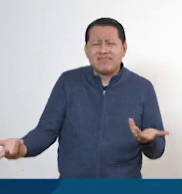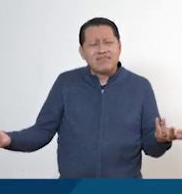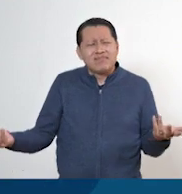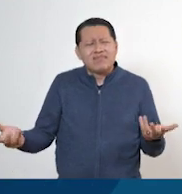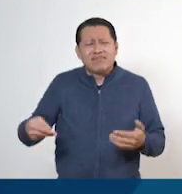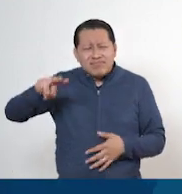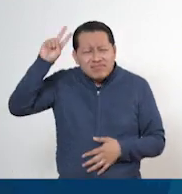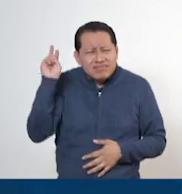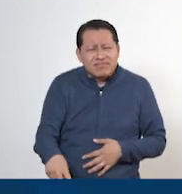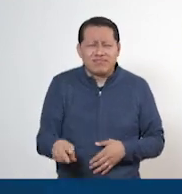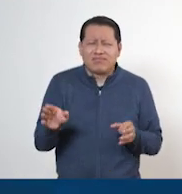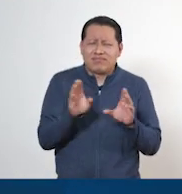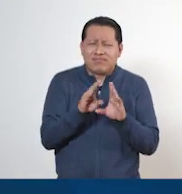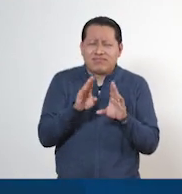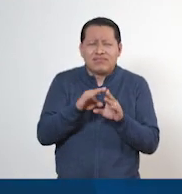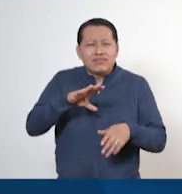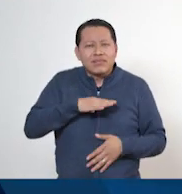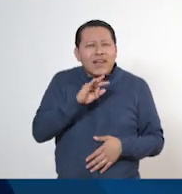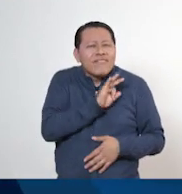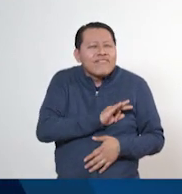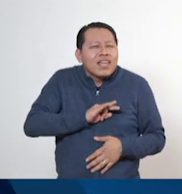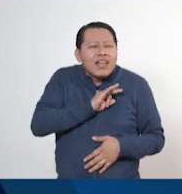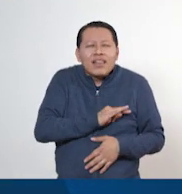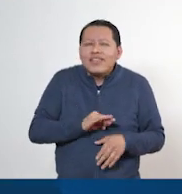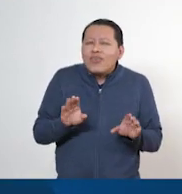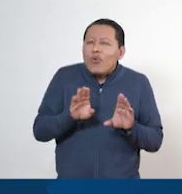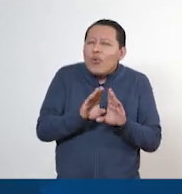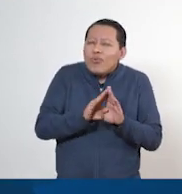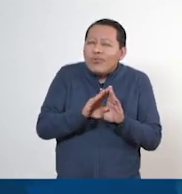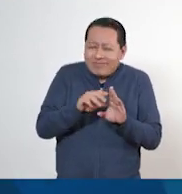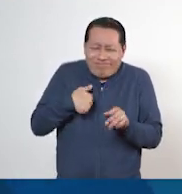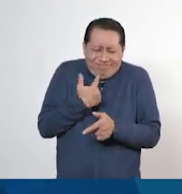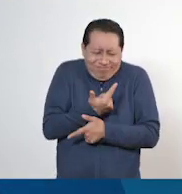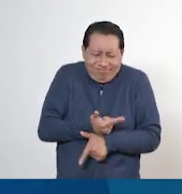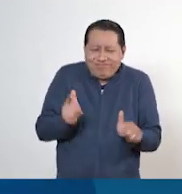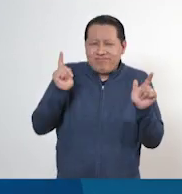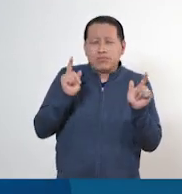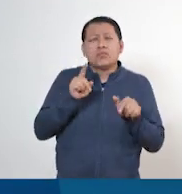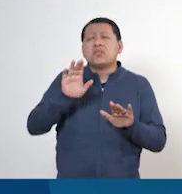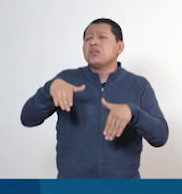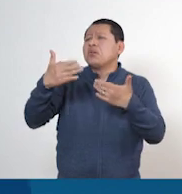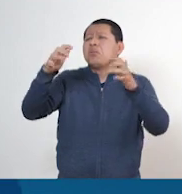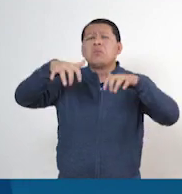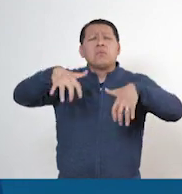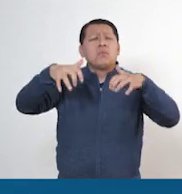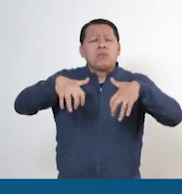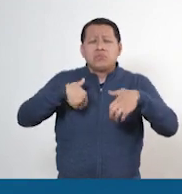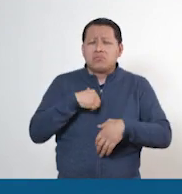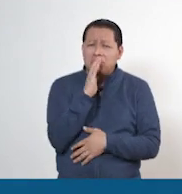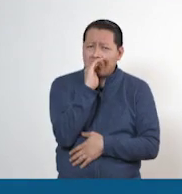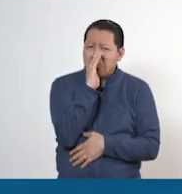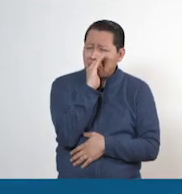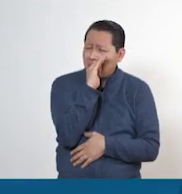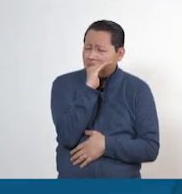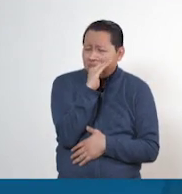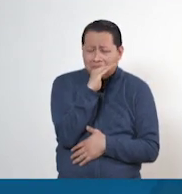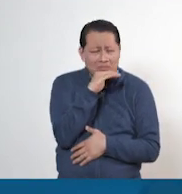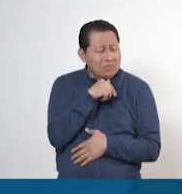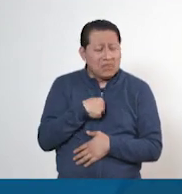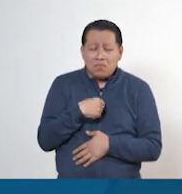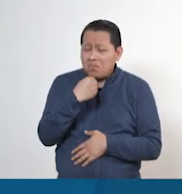Leopoldo! ¡Si el secreto de la felicidad es la libertad! ¡Y con esta lluvia no puedo ser libre! ¡Soy